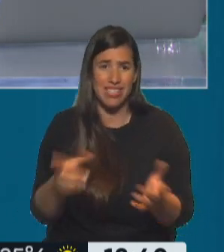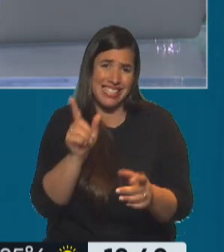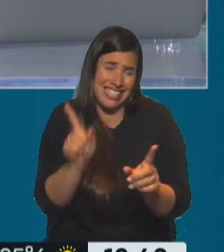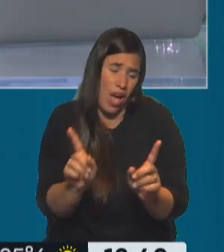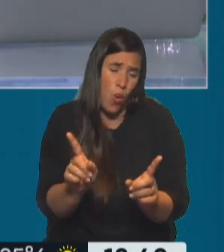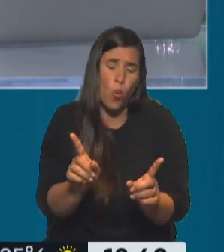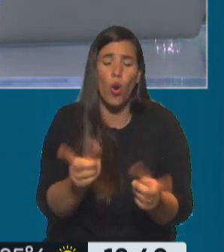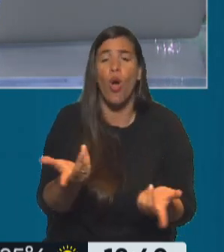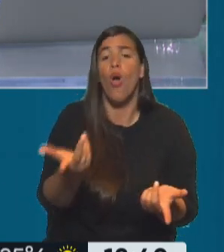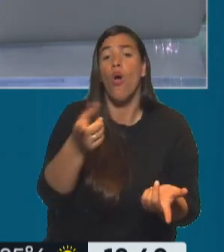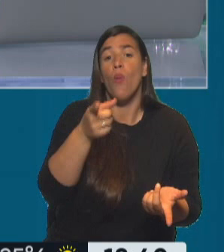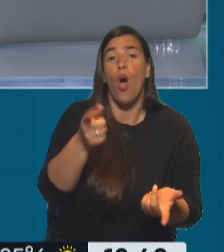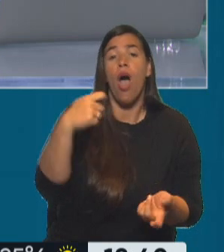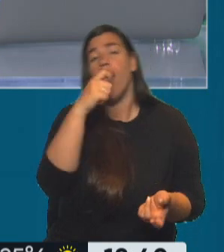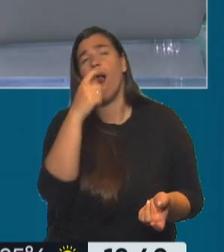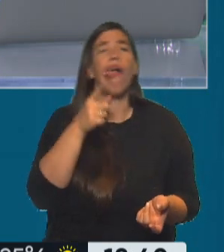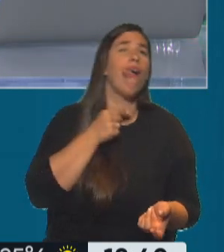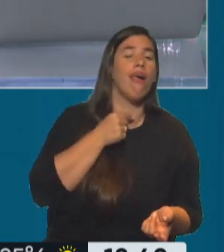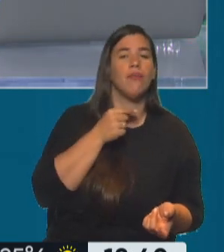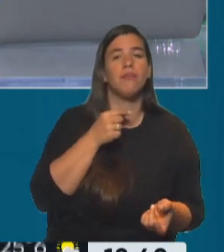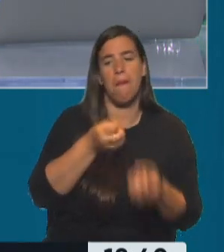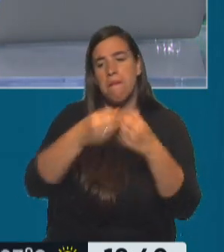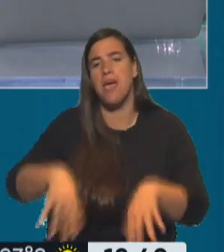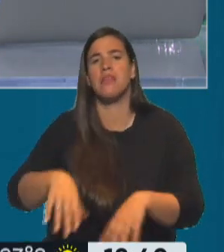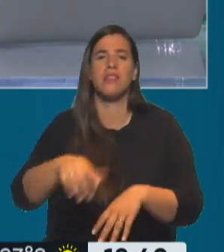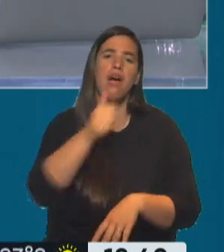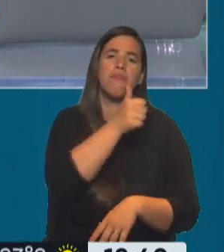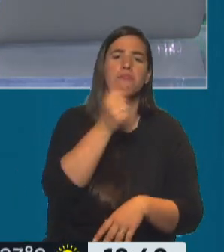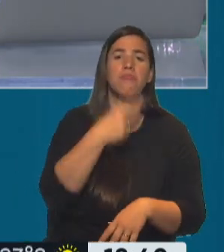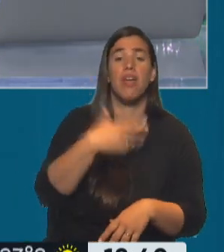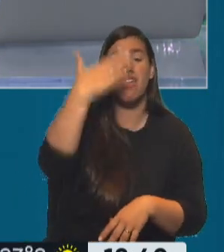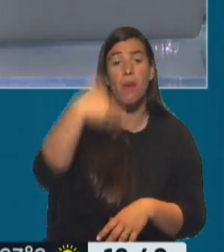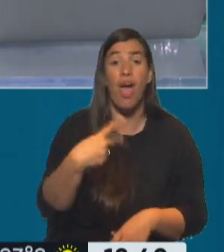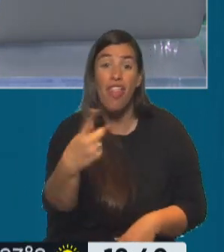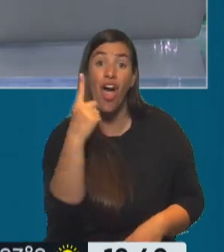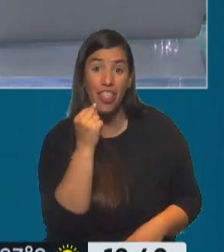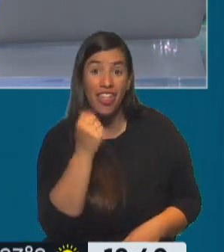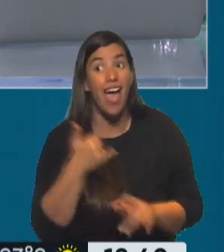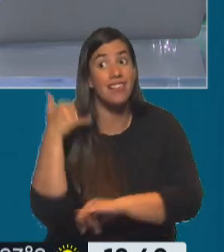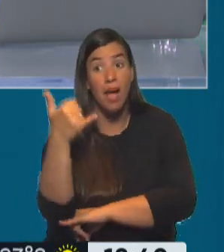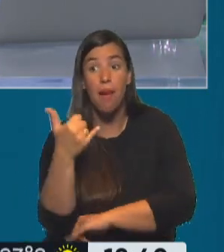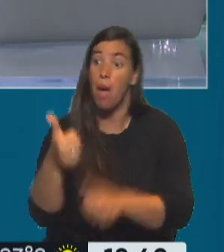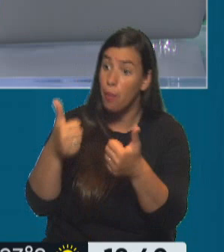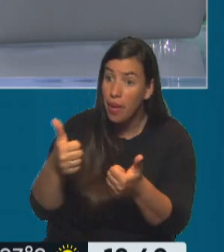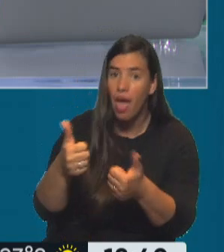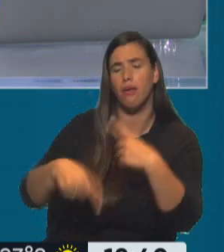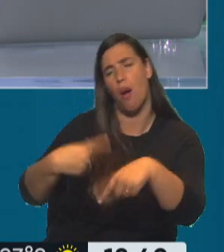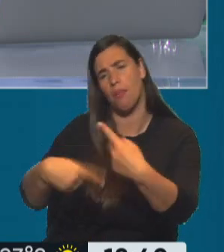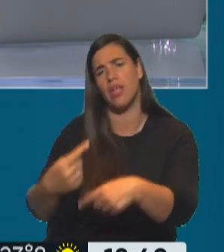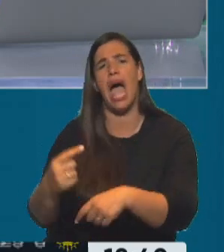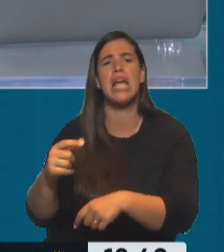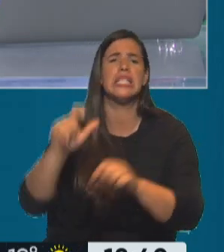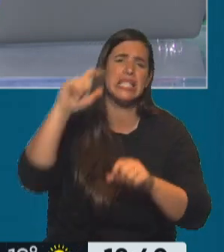va a la guardia, a ver, un hisopadito, empezá a tomar esto. Y a los dos días lo llama por teléfono y dice, está bien, seguir tomando eso, completá 7 días de